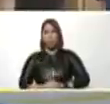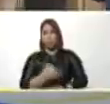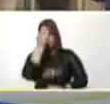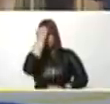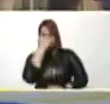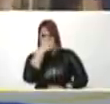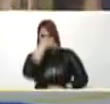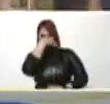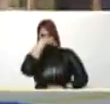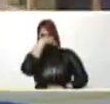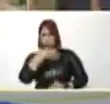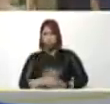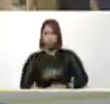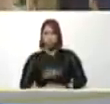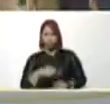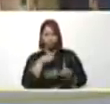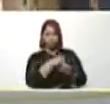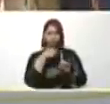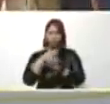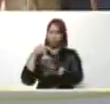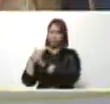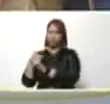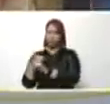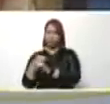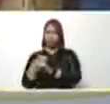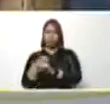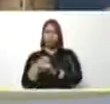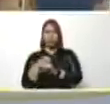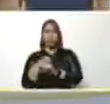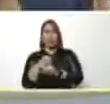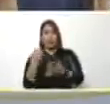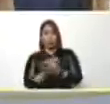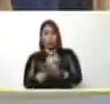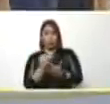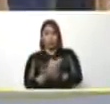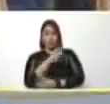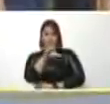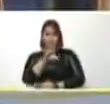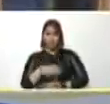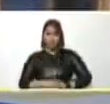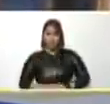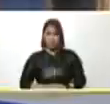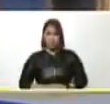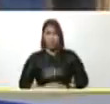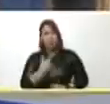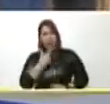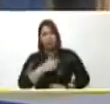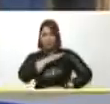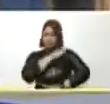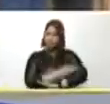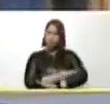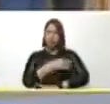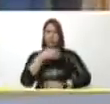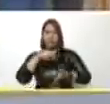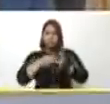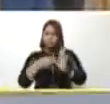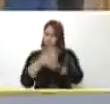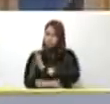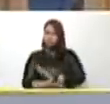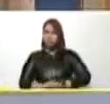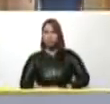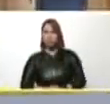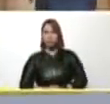criminales, a la tortura al cuerpo económico del país. Le insistí con fuerza en ese sentido,